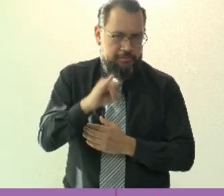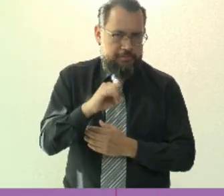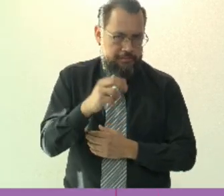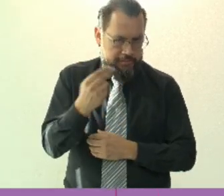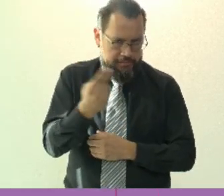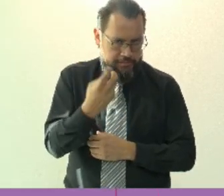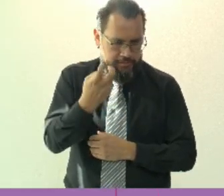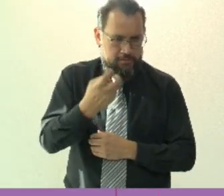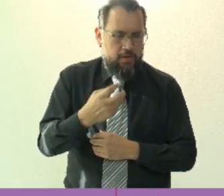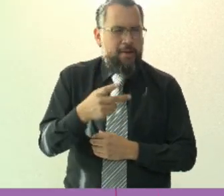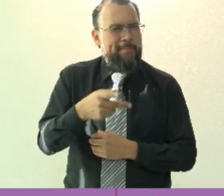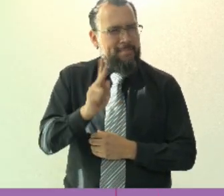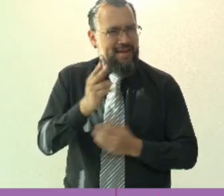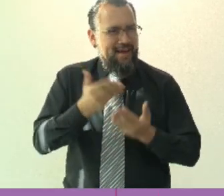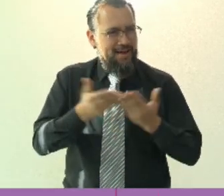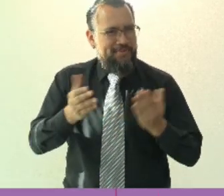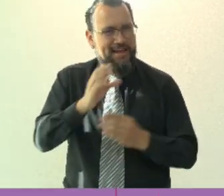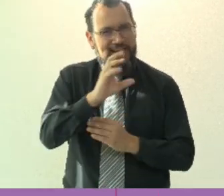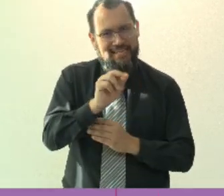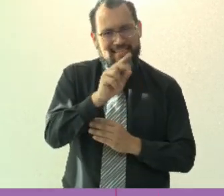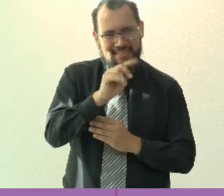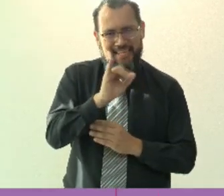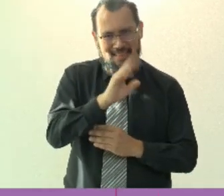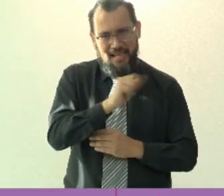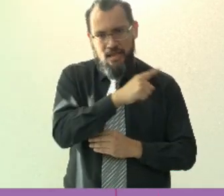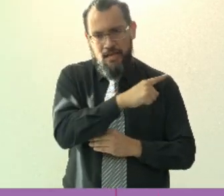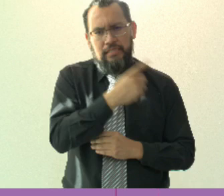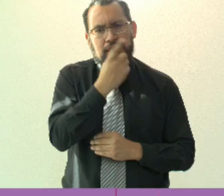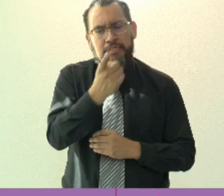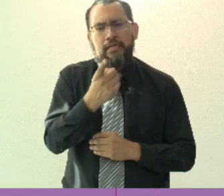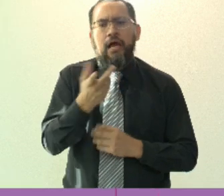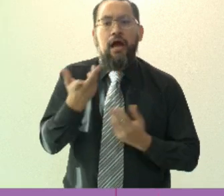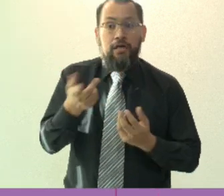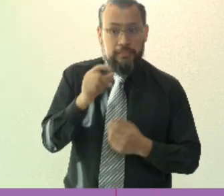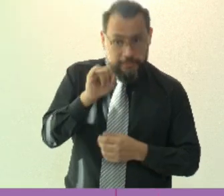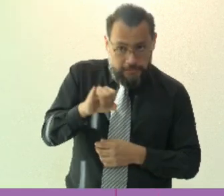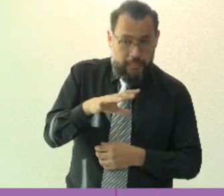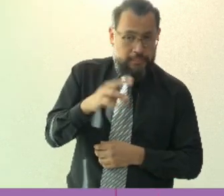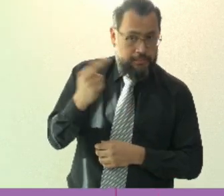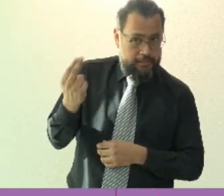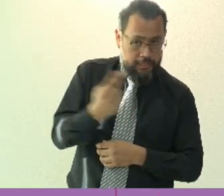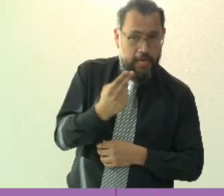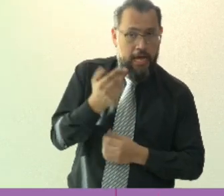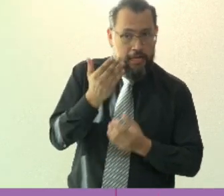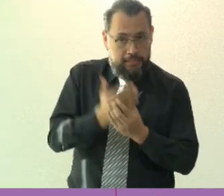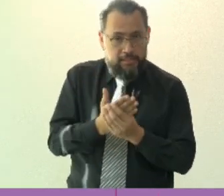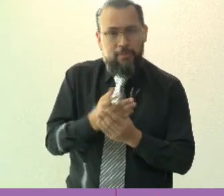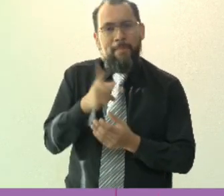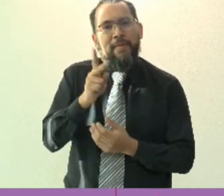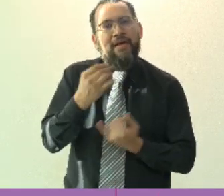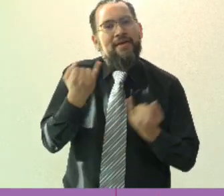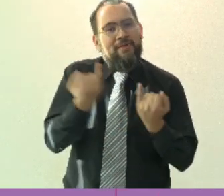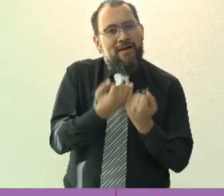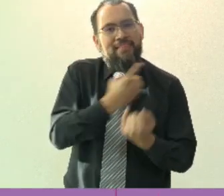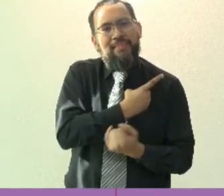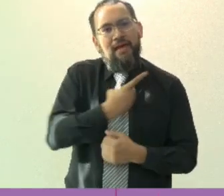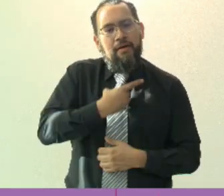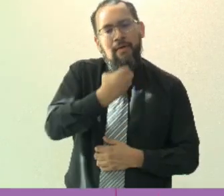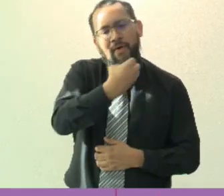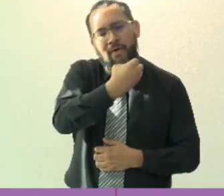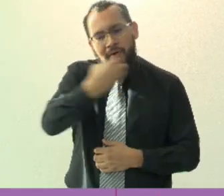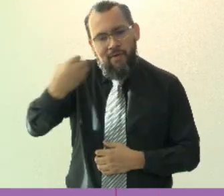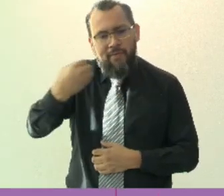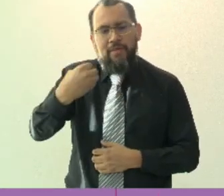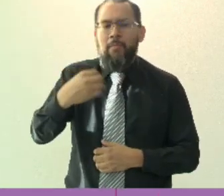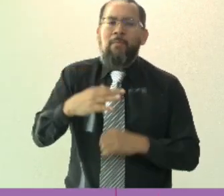pero aquí Cristina Zárate nos dice, sí tienes que tener archivos, pero además organizados, porque si no, de